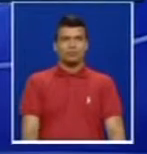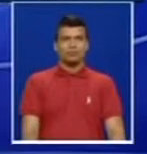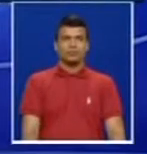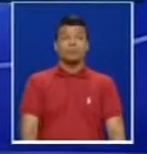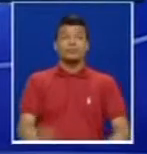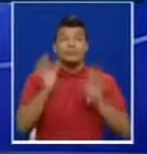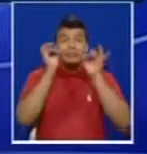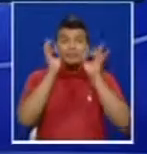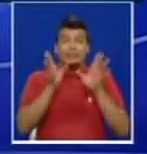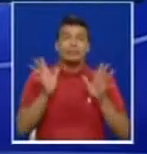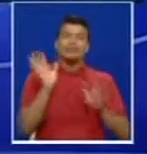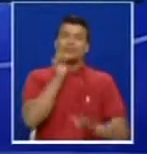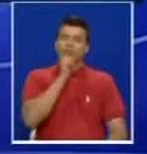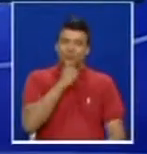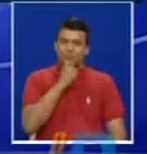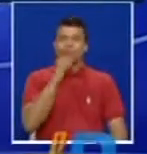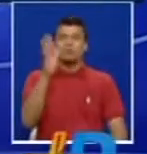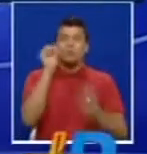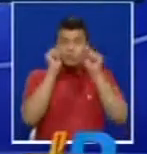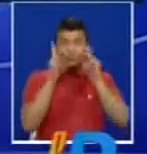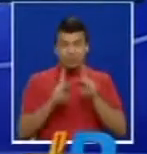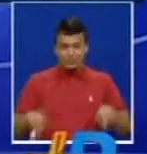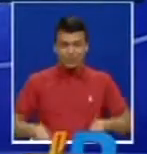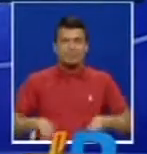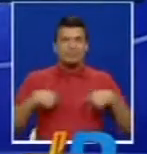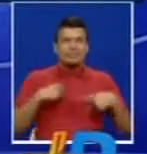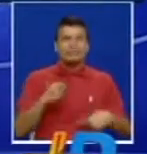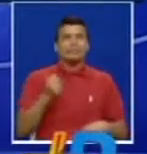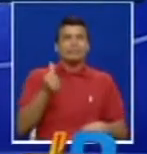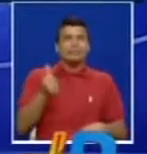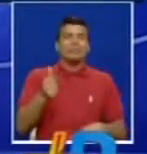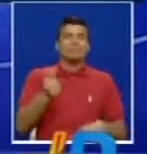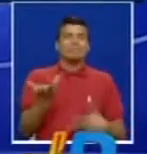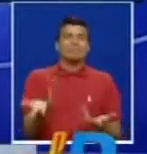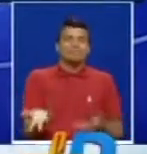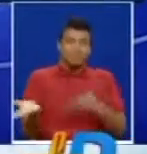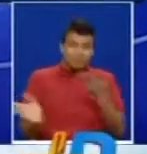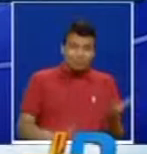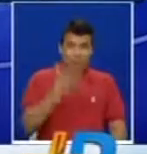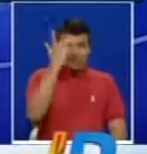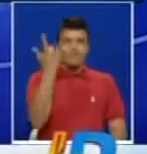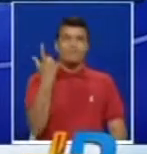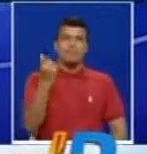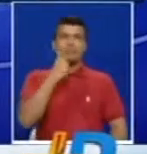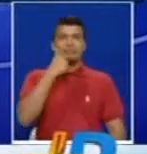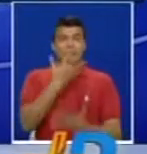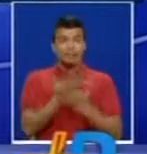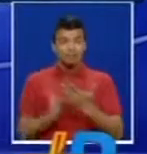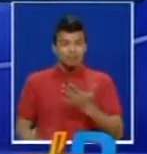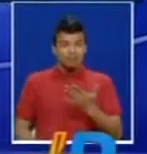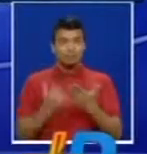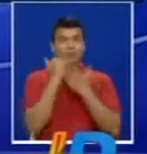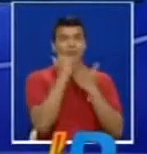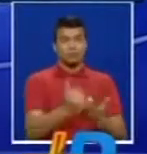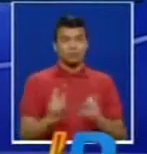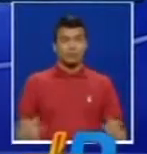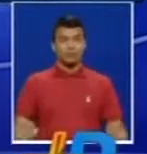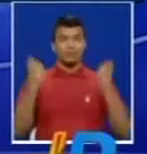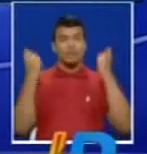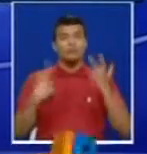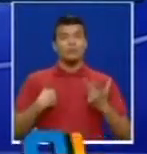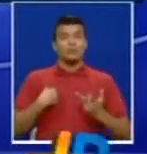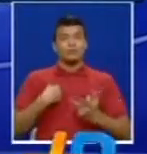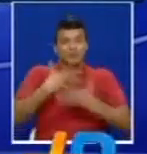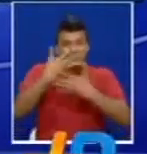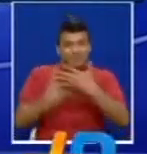En grave riesgo se encuentran varios pacientes del Hospital Universitario del Valle que requieren unidades de sangre para salvar sus vidas ante la escasez